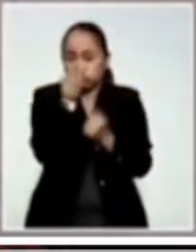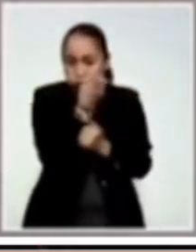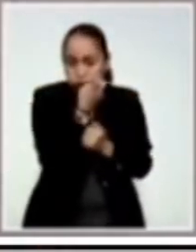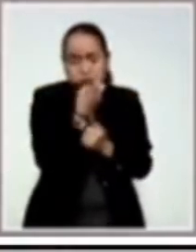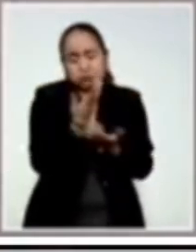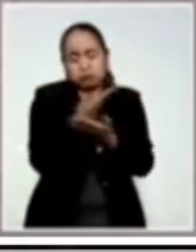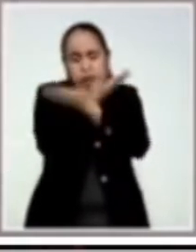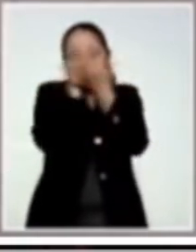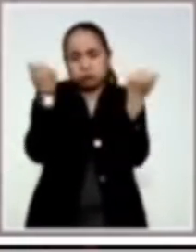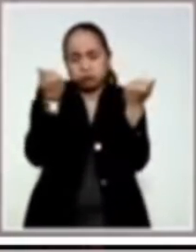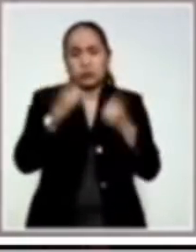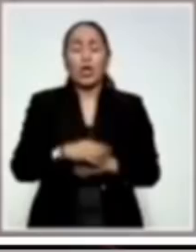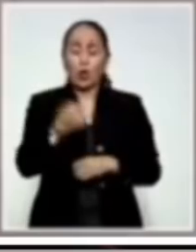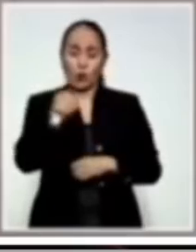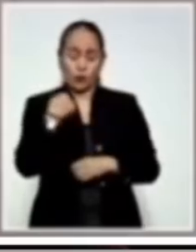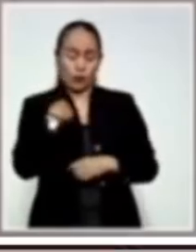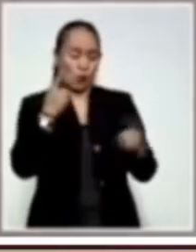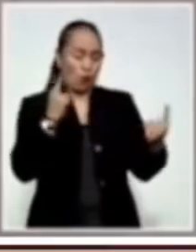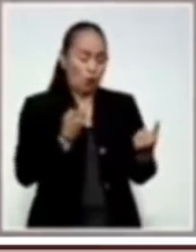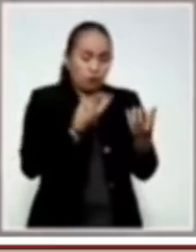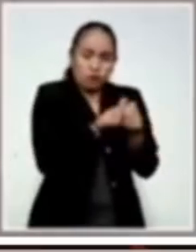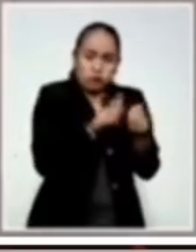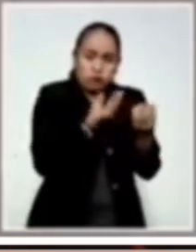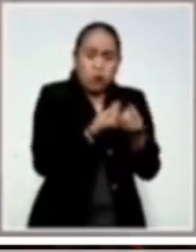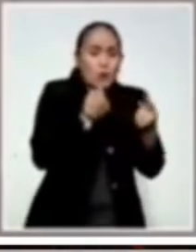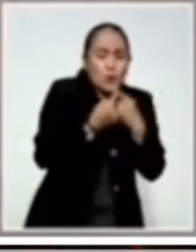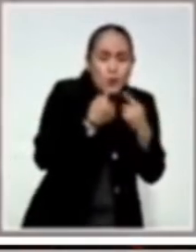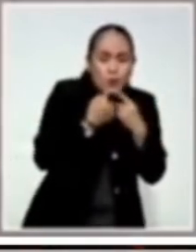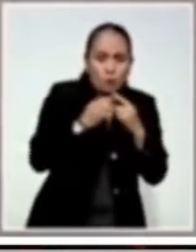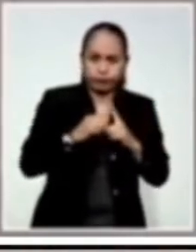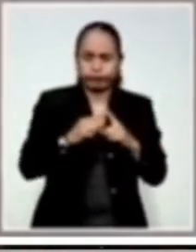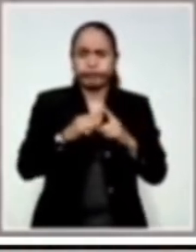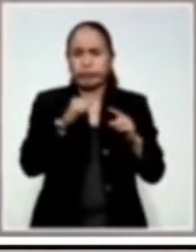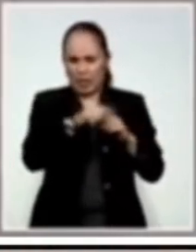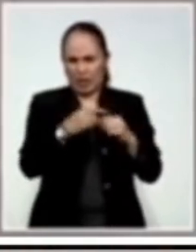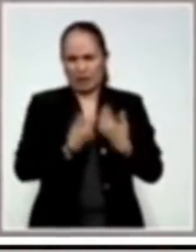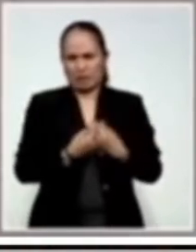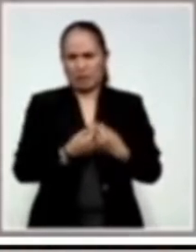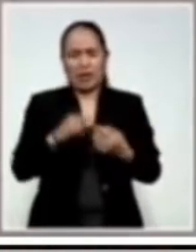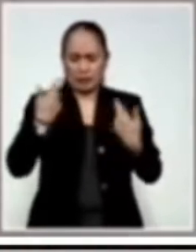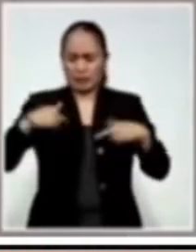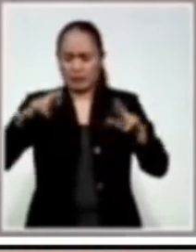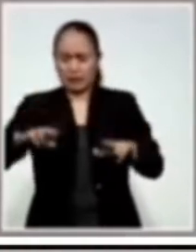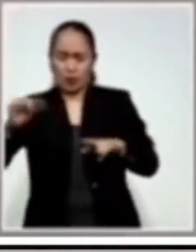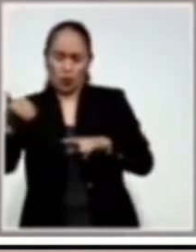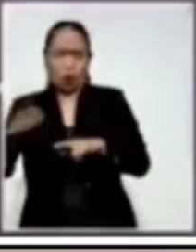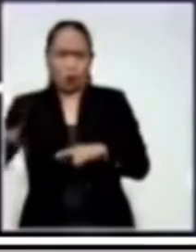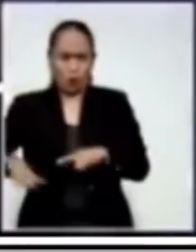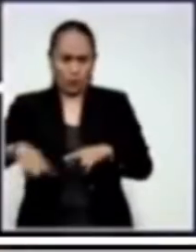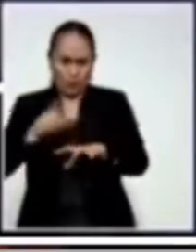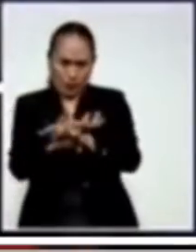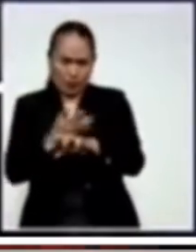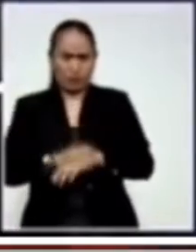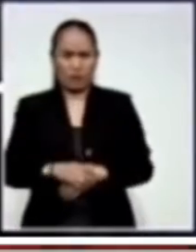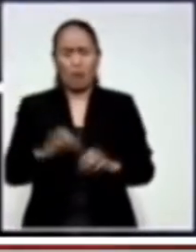Yo no me reuní para estos efectos con ningún representante de ningún gobierno. ¿Se estuvo haciendo lobby